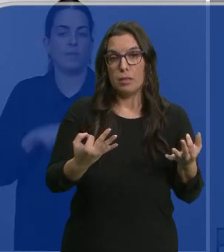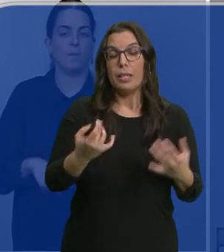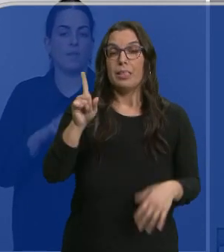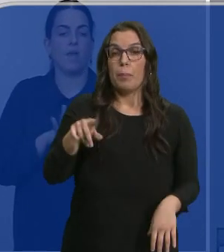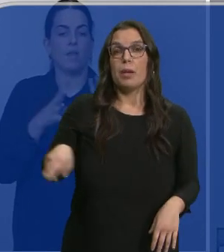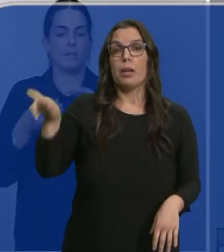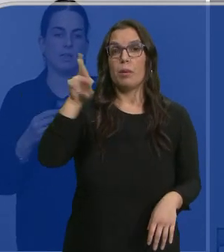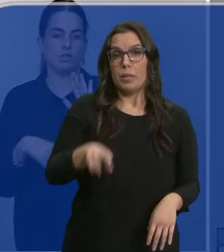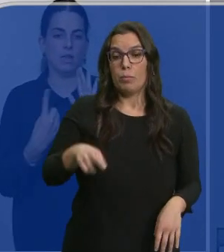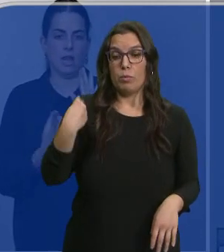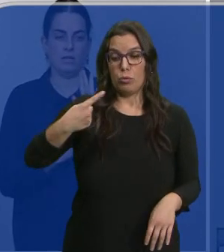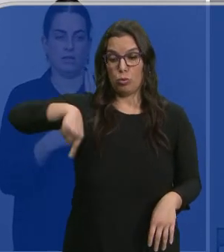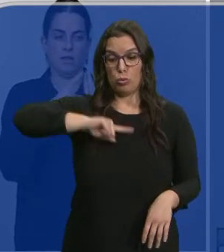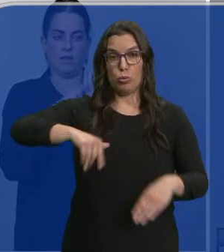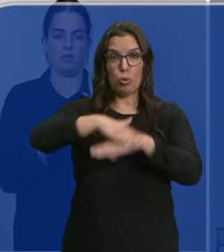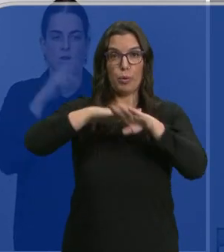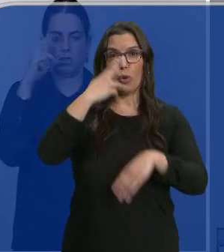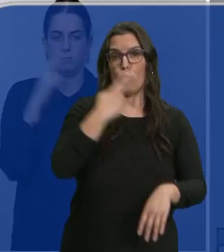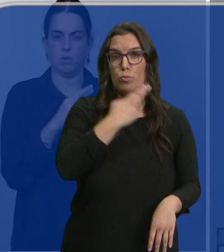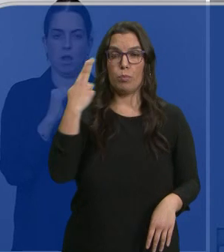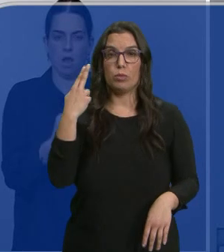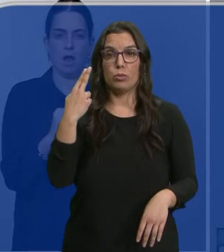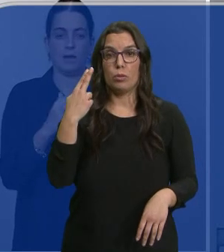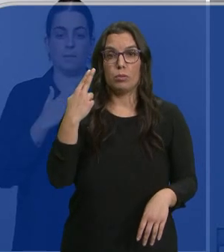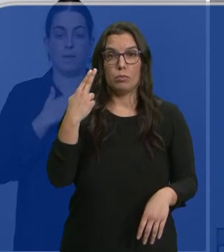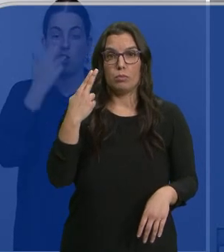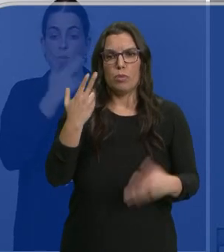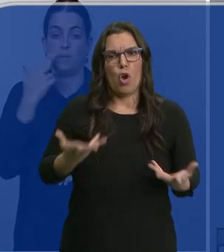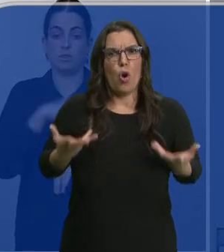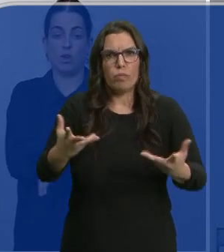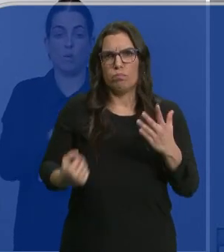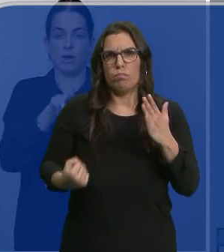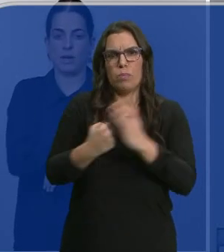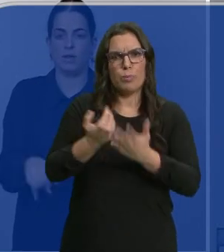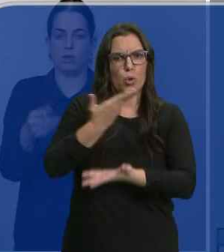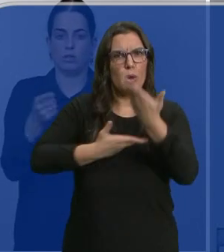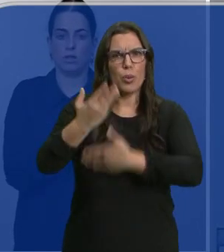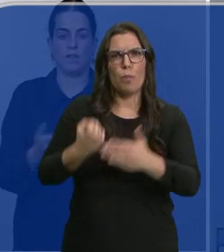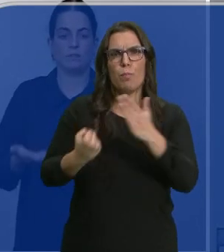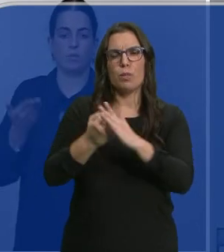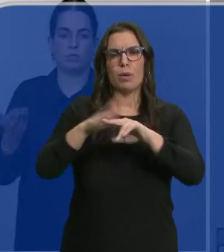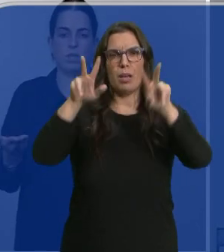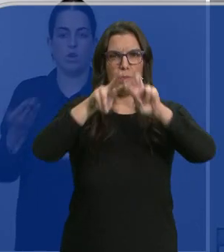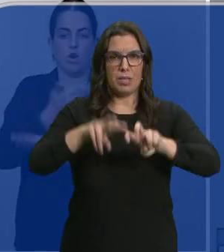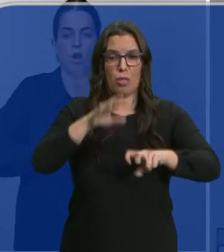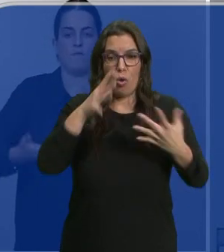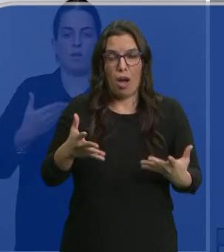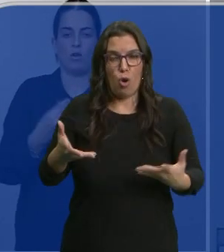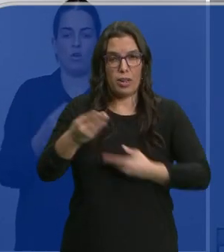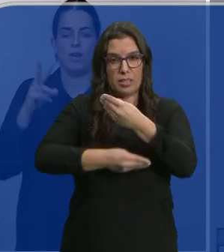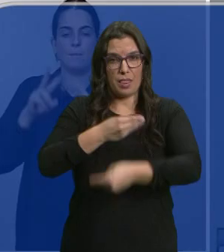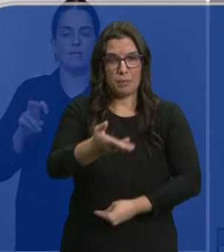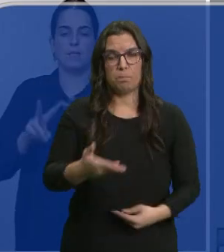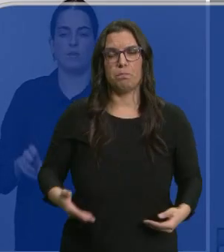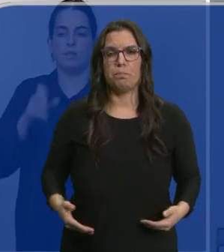y reiterar el compromiso del Gobierno en total disposición y colaboración con las investigaciones que en estos momentos